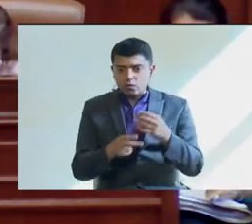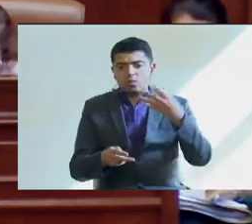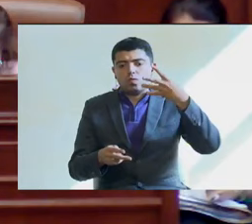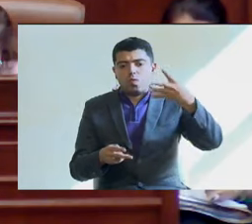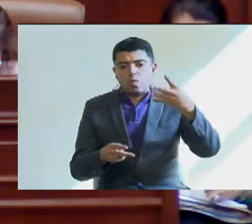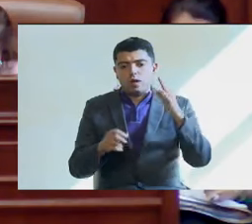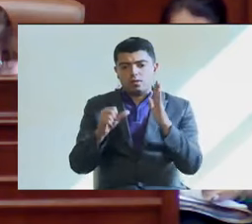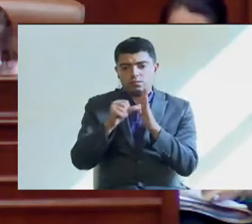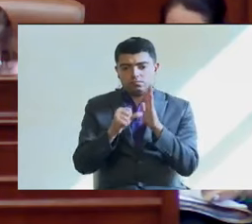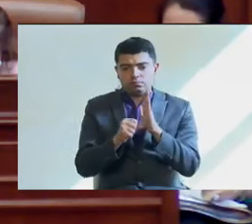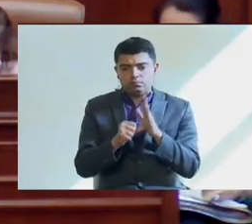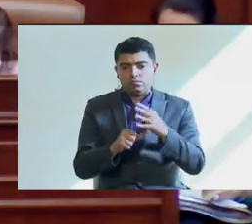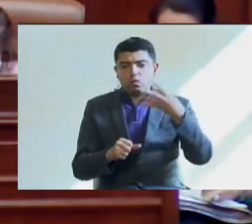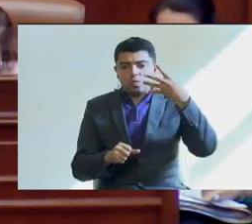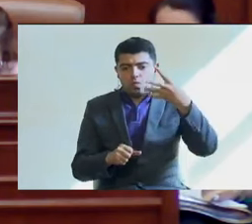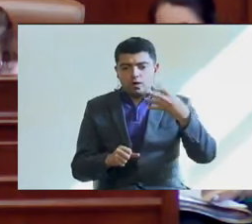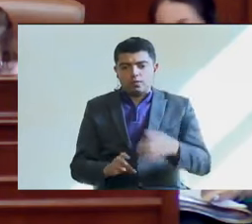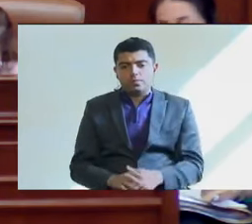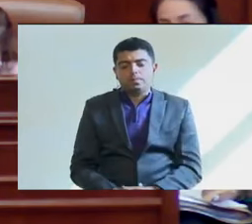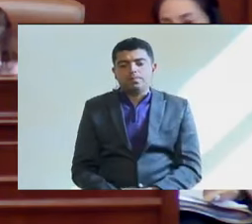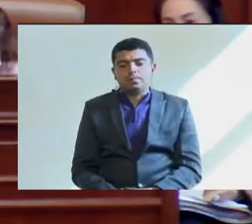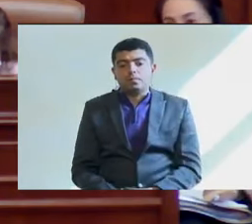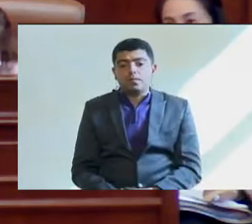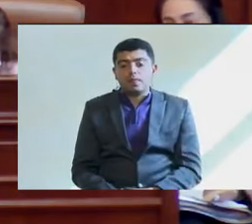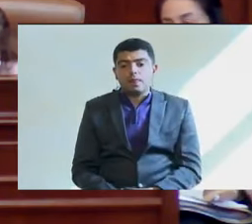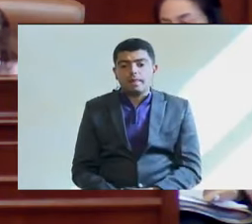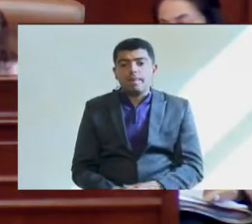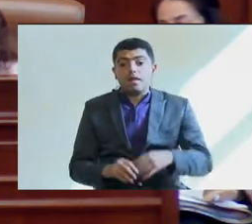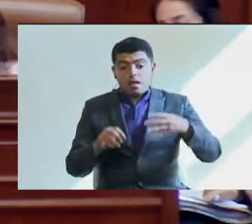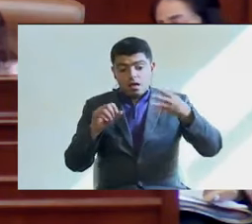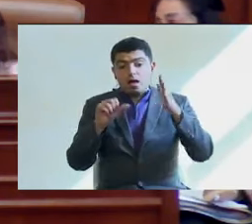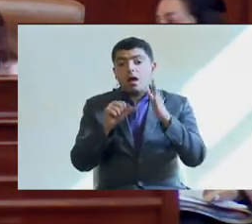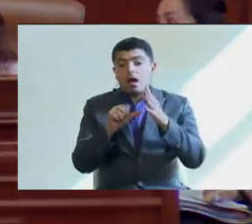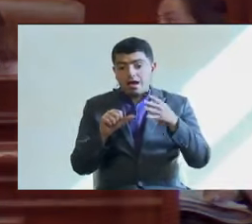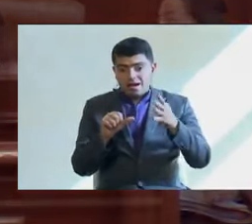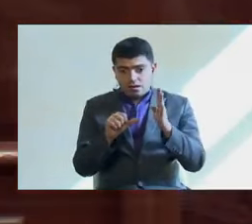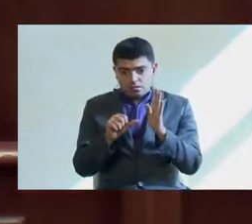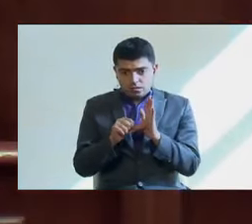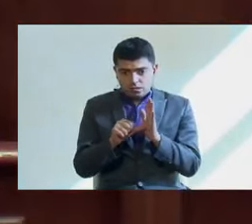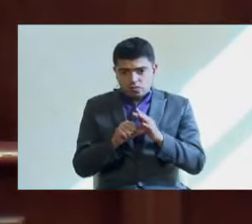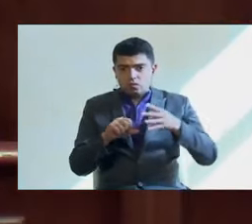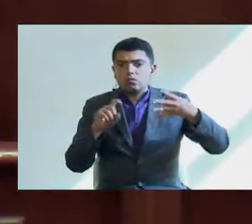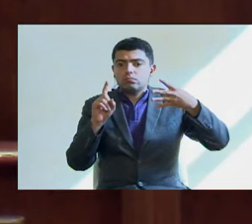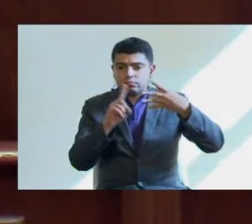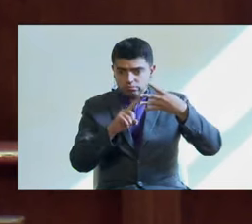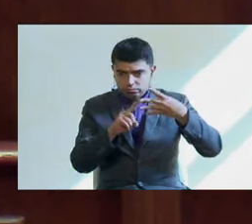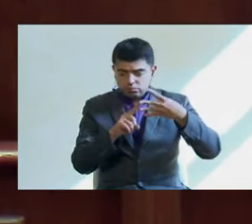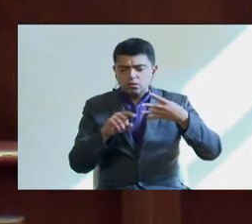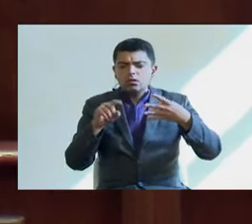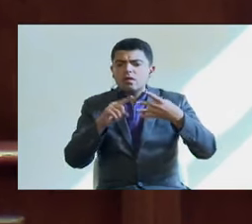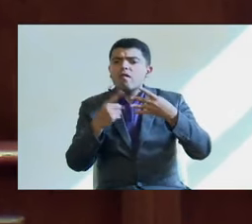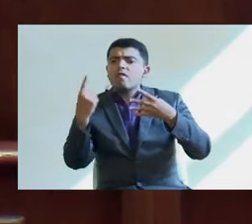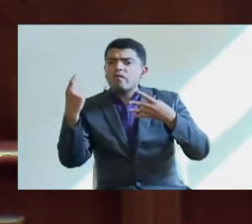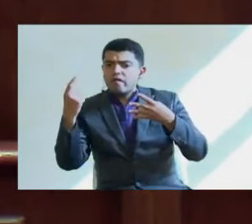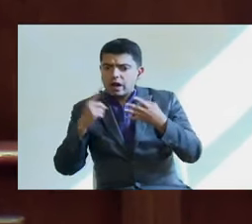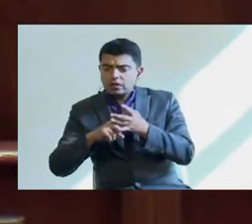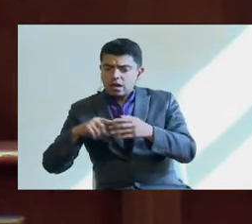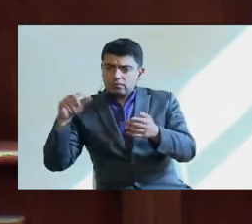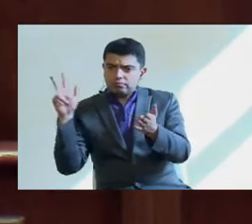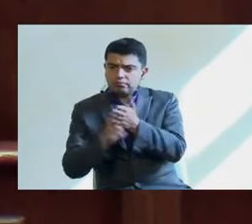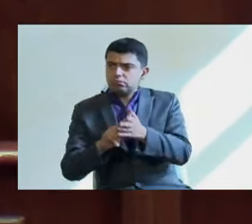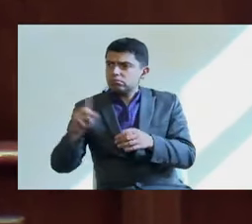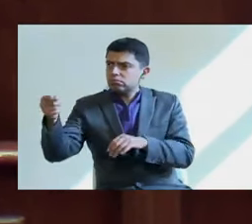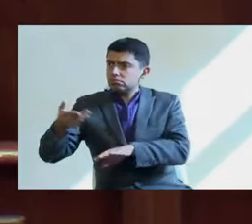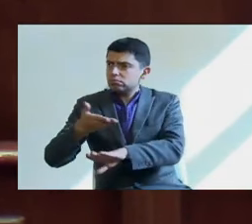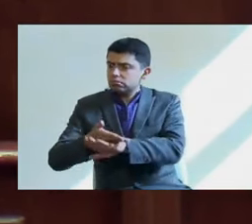artículos existe una proposición para el artículo segundo que no tiene aval del ponente que